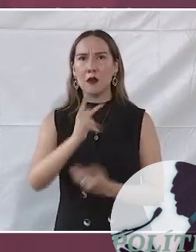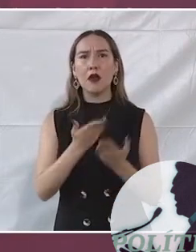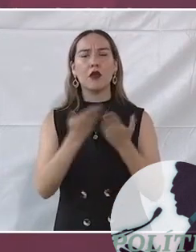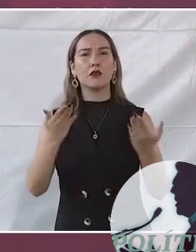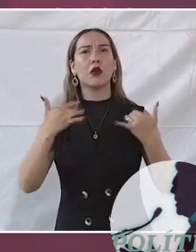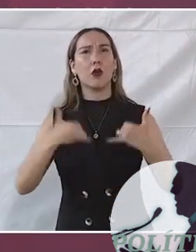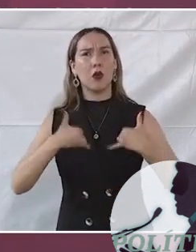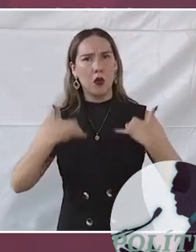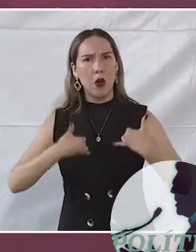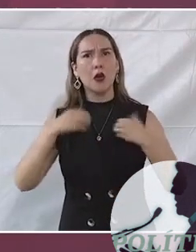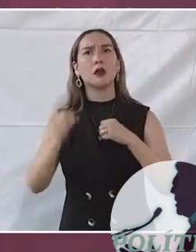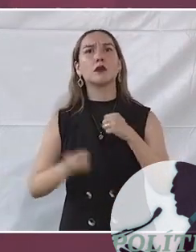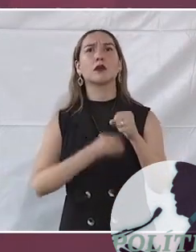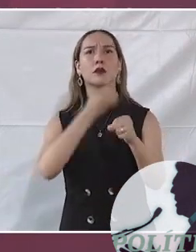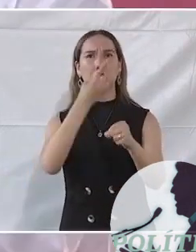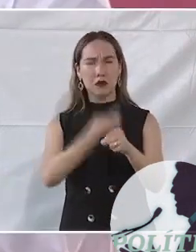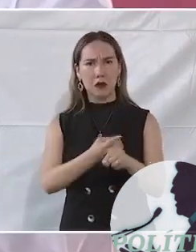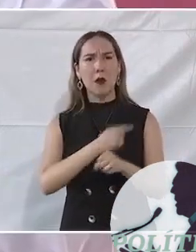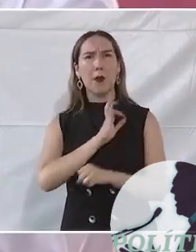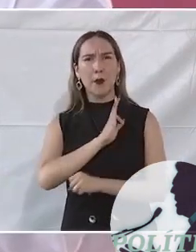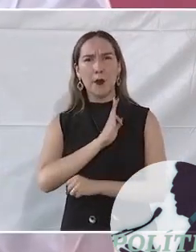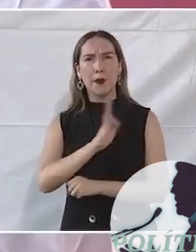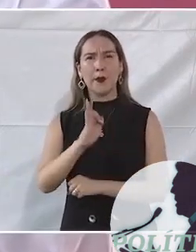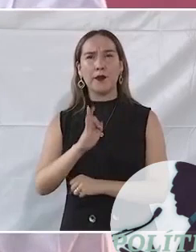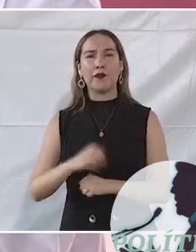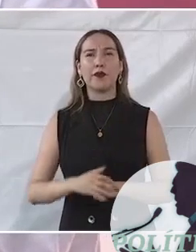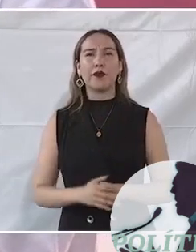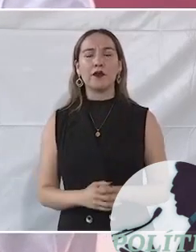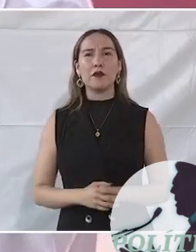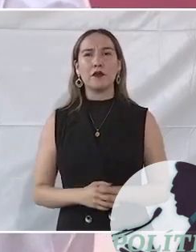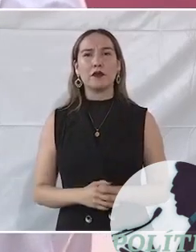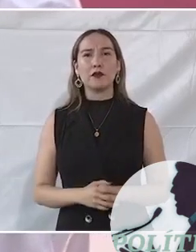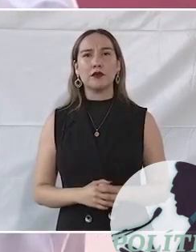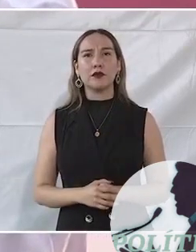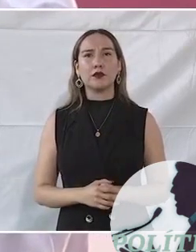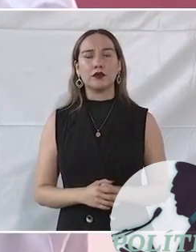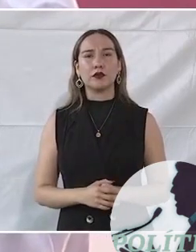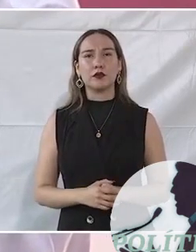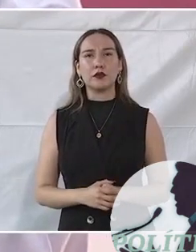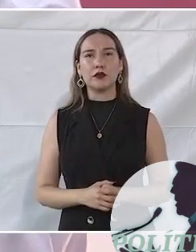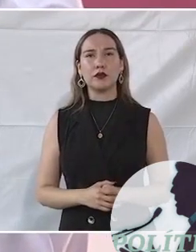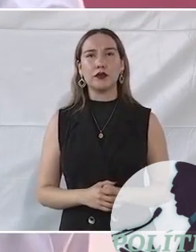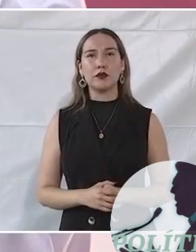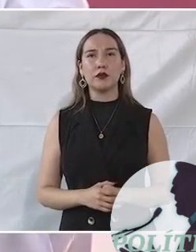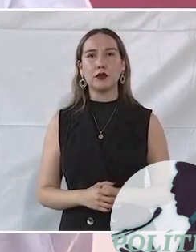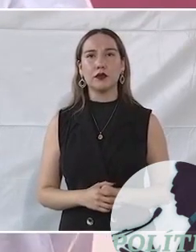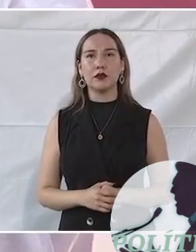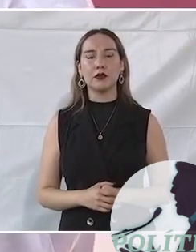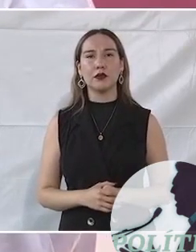esta oportunidad para que no los encampanen, no los